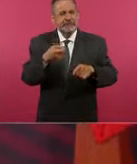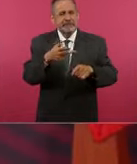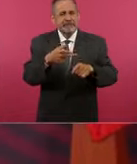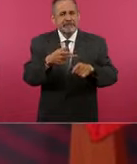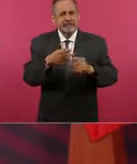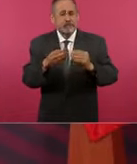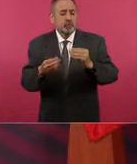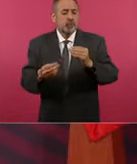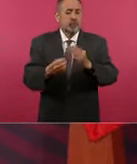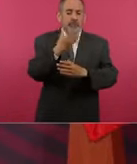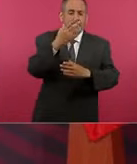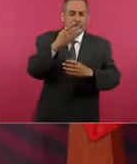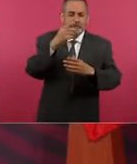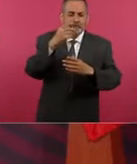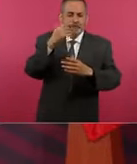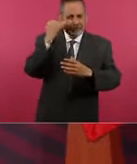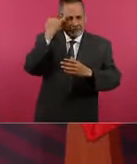innovación tecnológica,